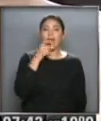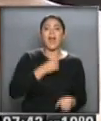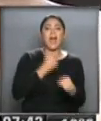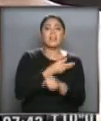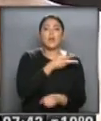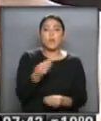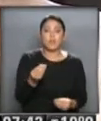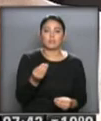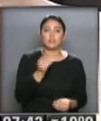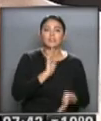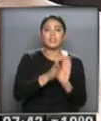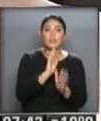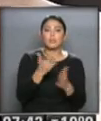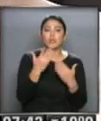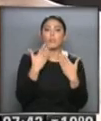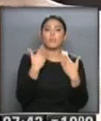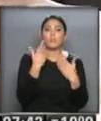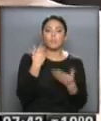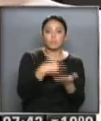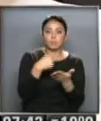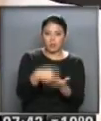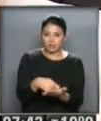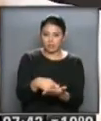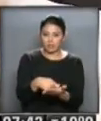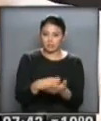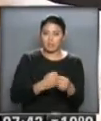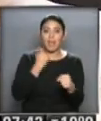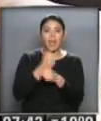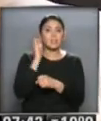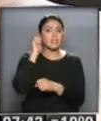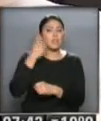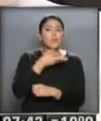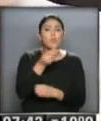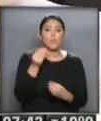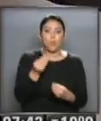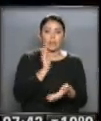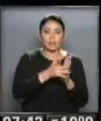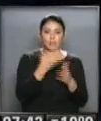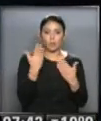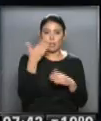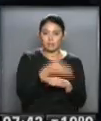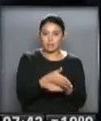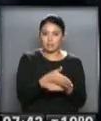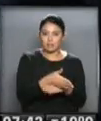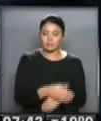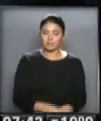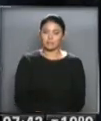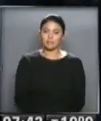hasta cuántos intentos de tratamiento se cubre, es decir, hasta qué edad se va a poder hacer el tratamiento.